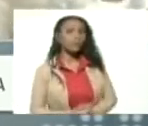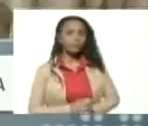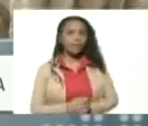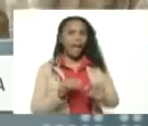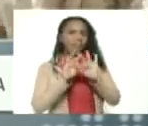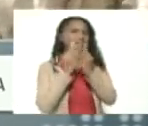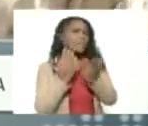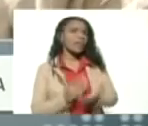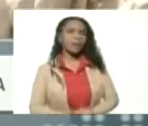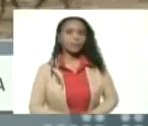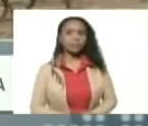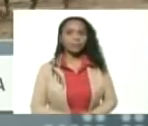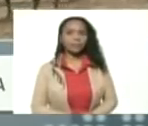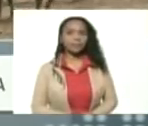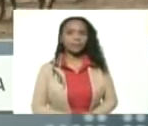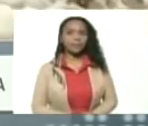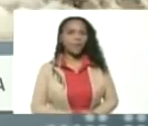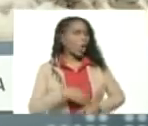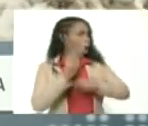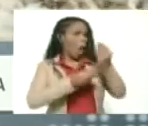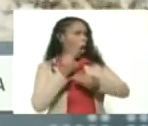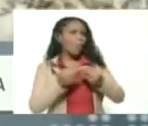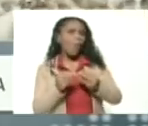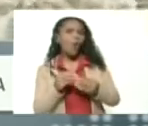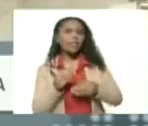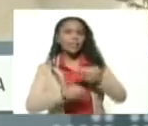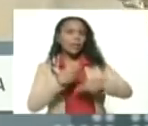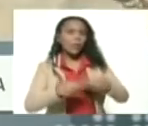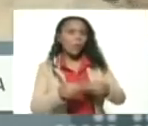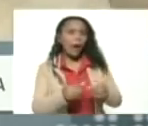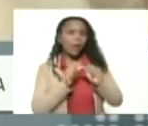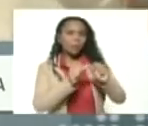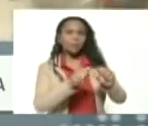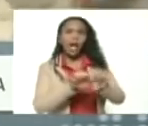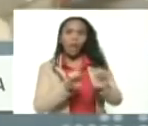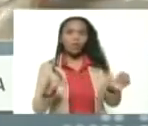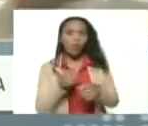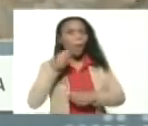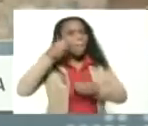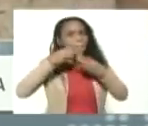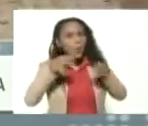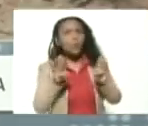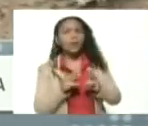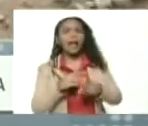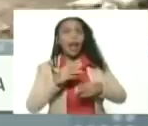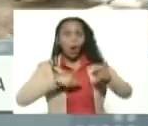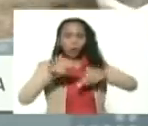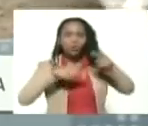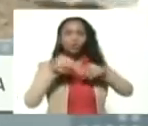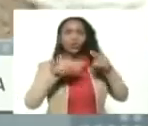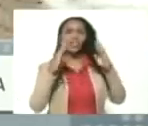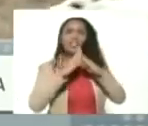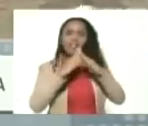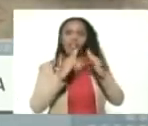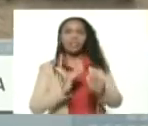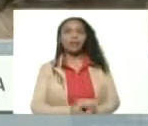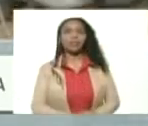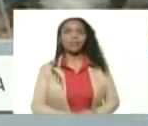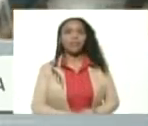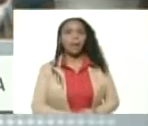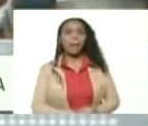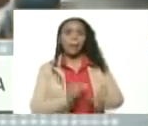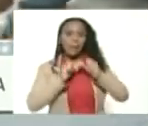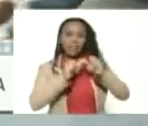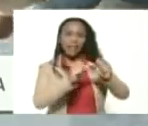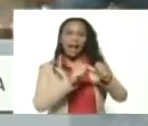la familia? ¿Cómo hicimos para mantener la educación pública, la salud pública, la construcción de vivienda, para